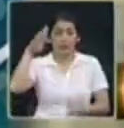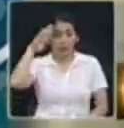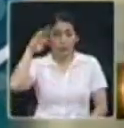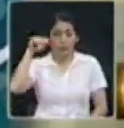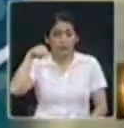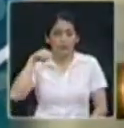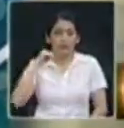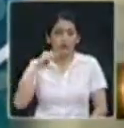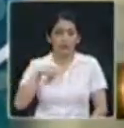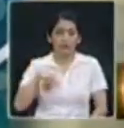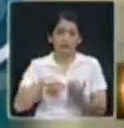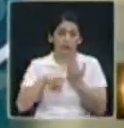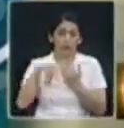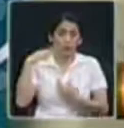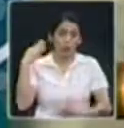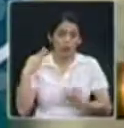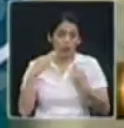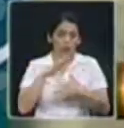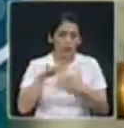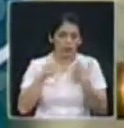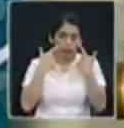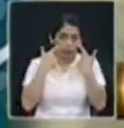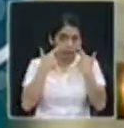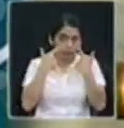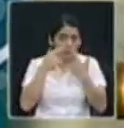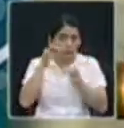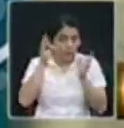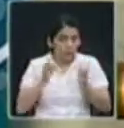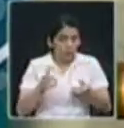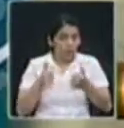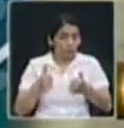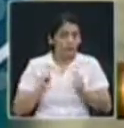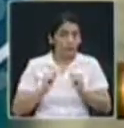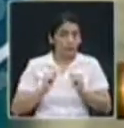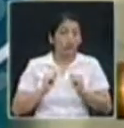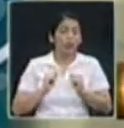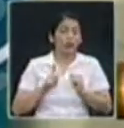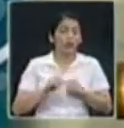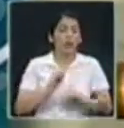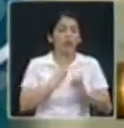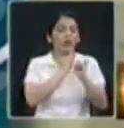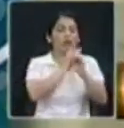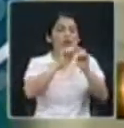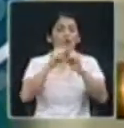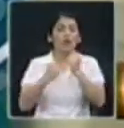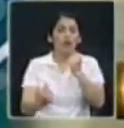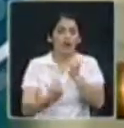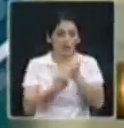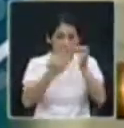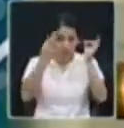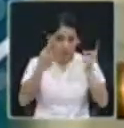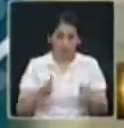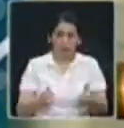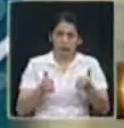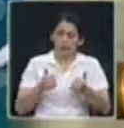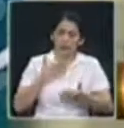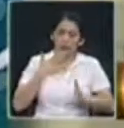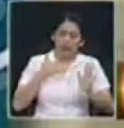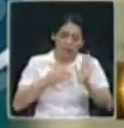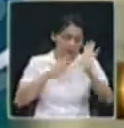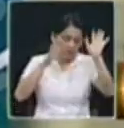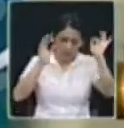estén cumpliendo aquellas responsabilidades que también estamos poniendo a otras instituciones. Por ejemplo, aquí yo voy a mencionar unos